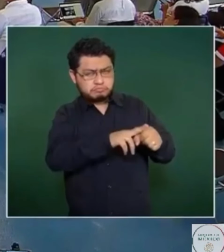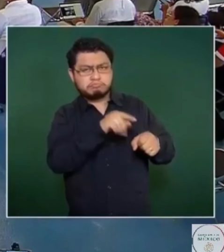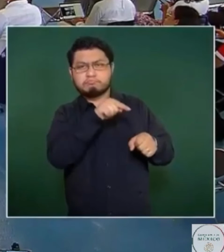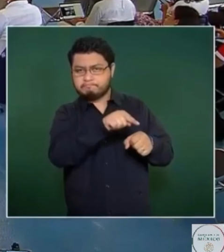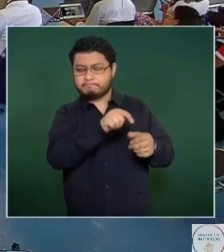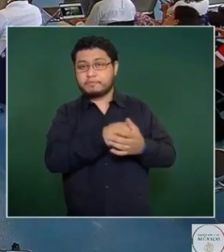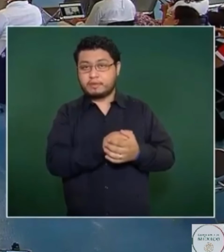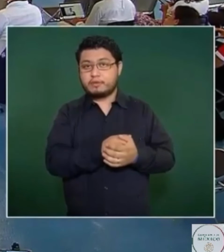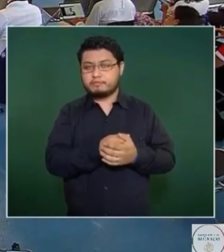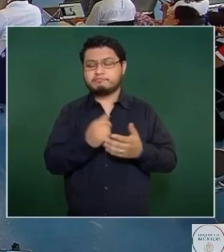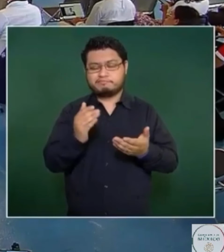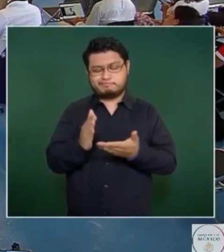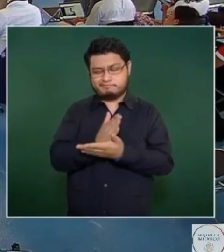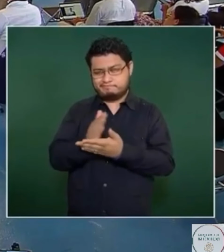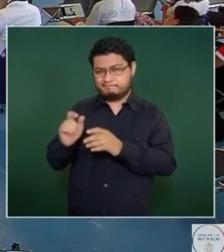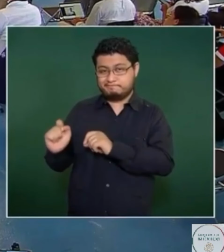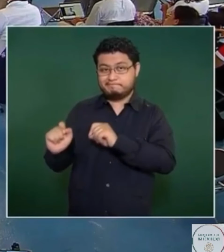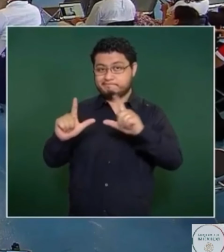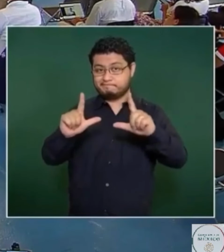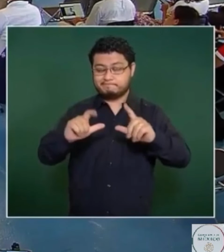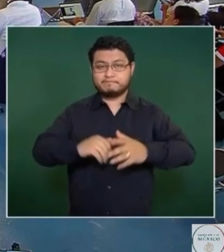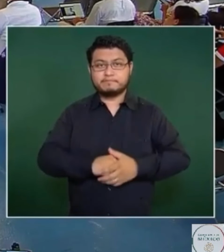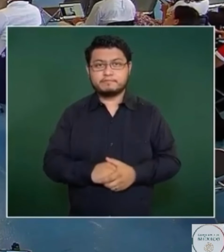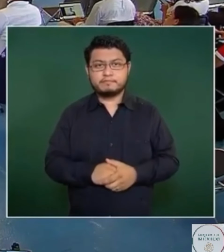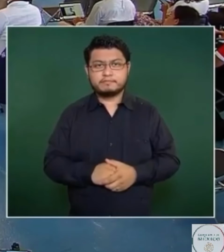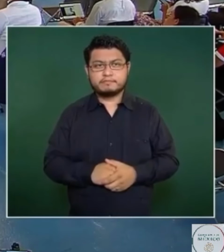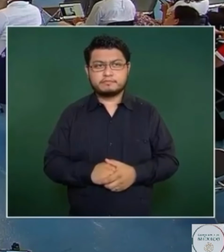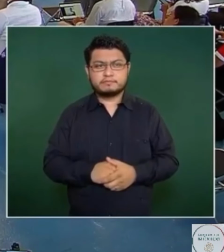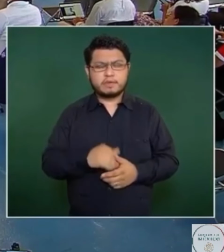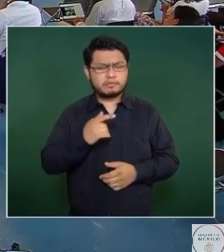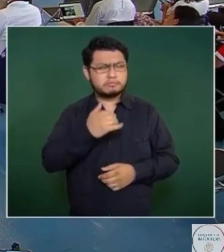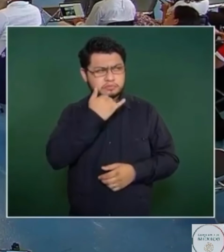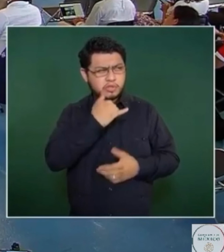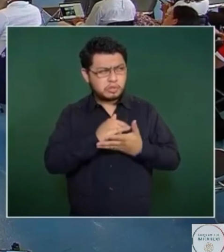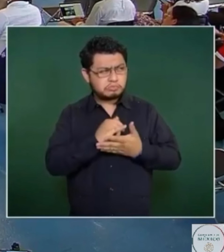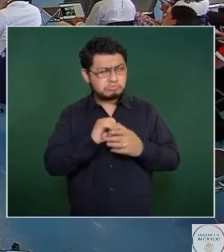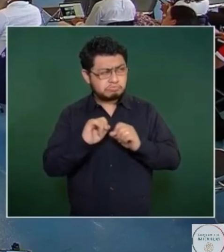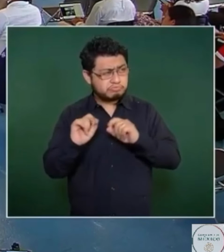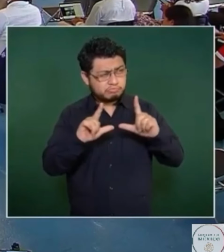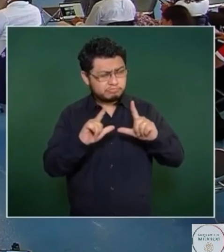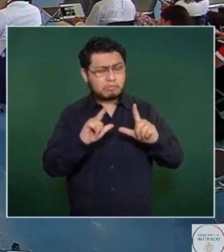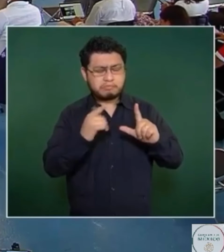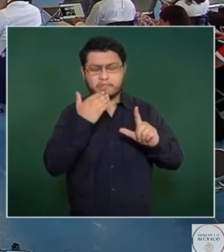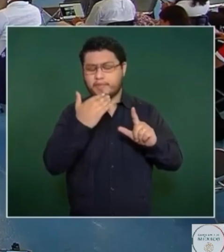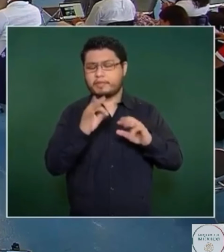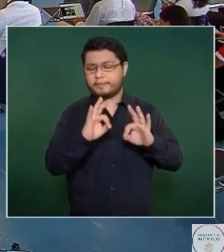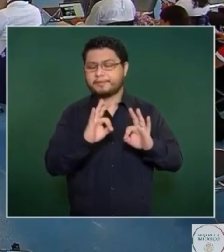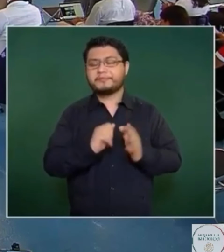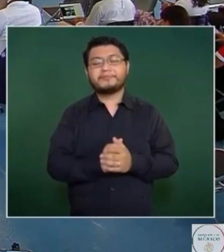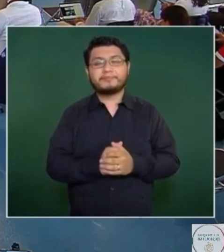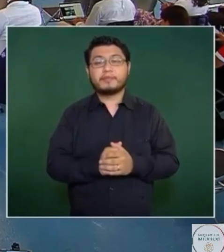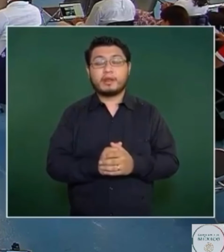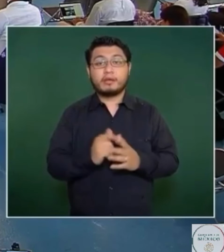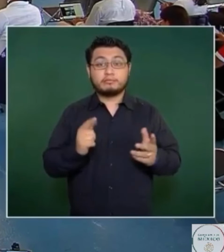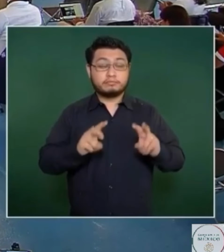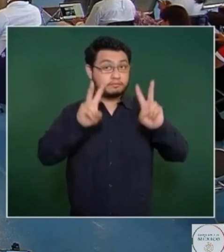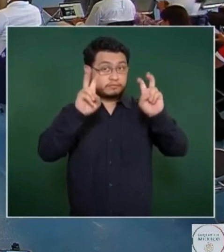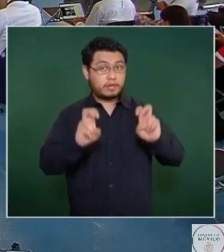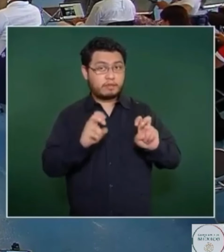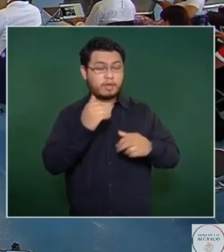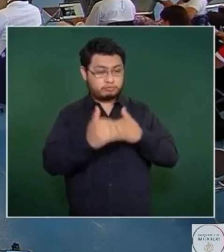coordinación. Siguiente, por favor. Creo que se saltó una. Bueno, no, nos vamos a esto. El tema que hemos estado trabajando con